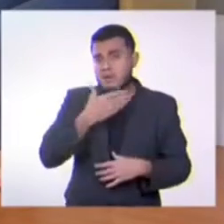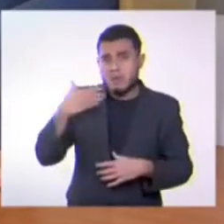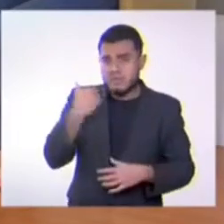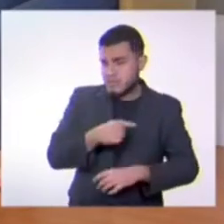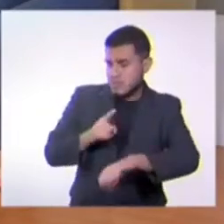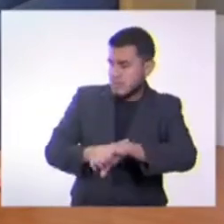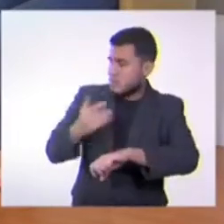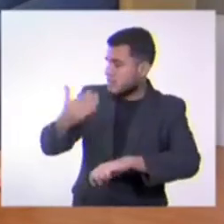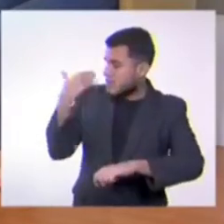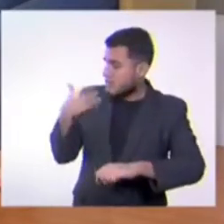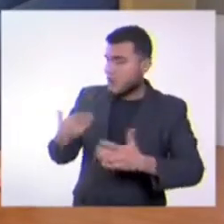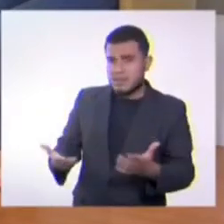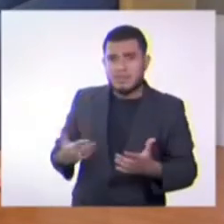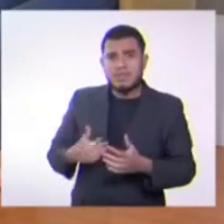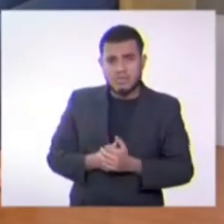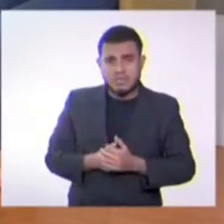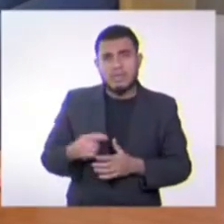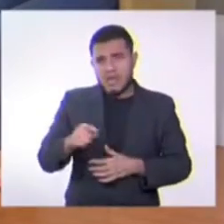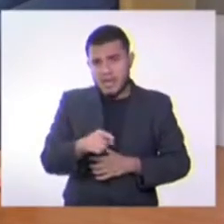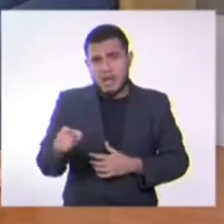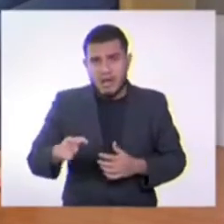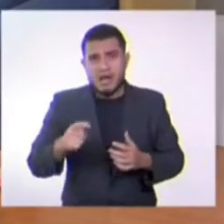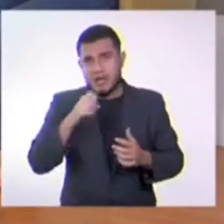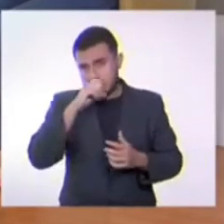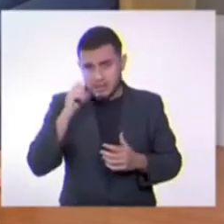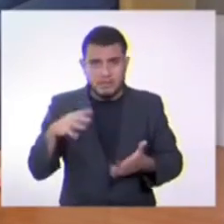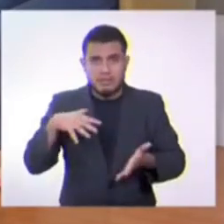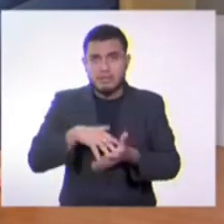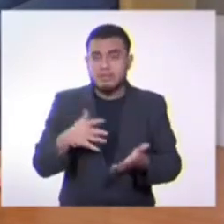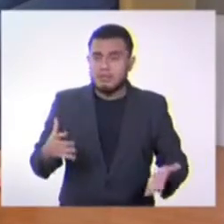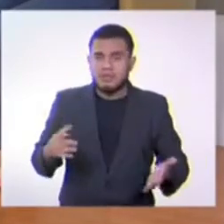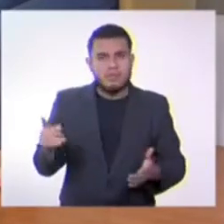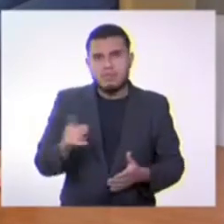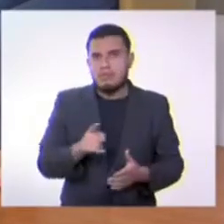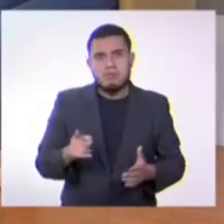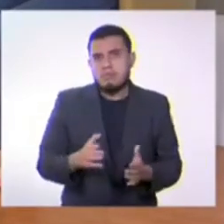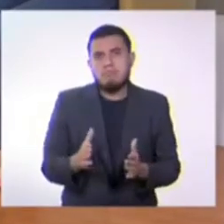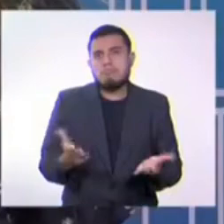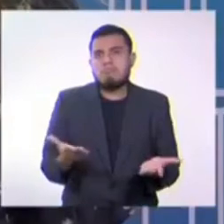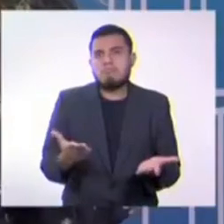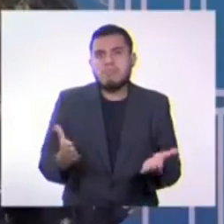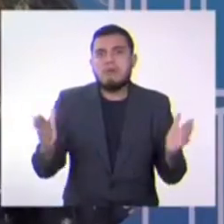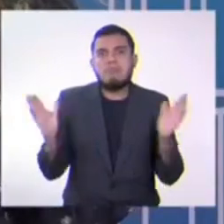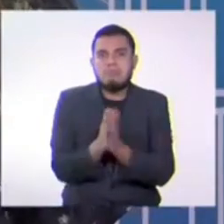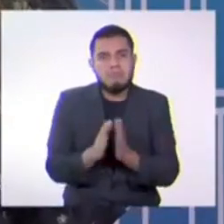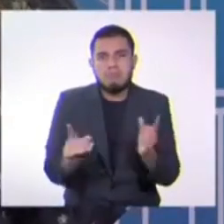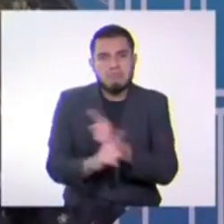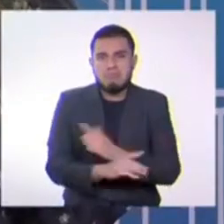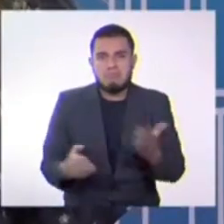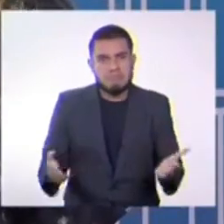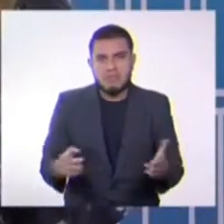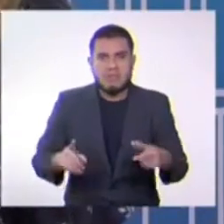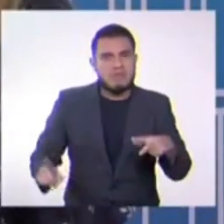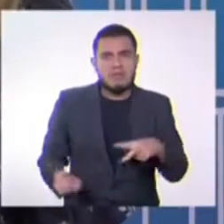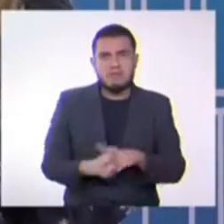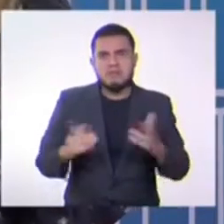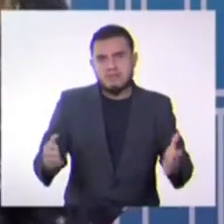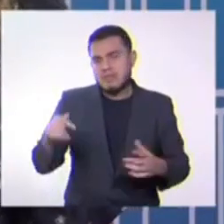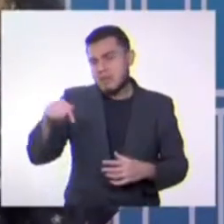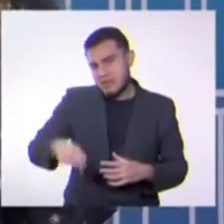esos momentos que llevaron a levantamientos no se han superado del todo. Todavía tenemos pendiente en la